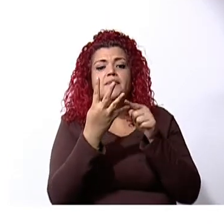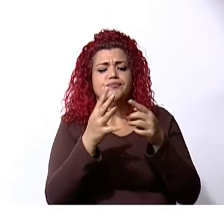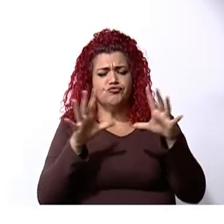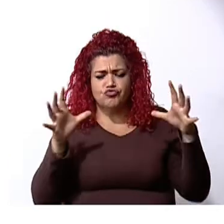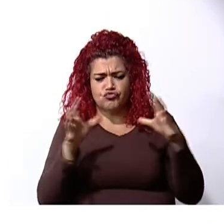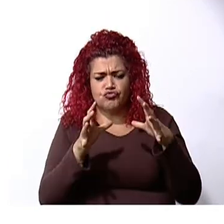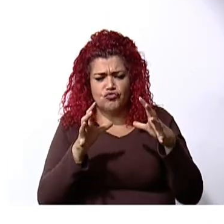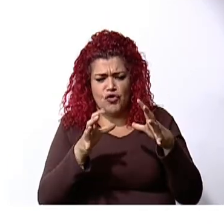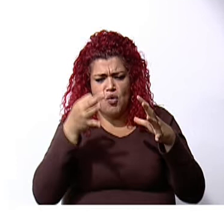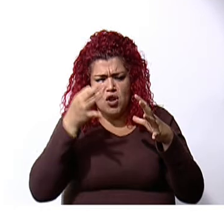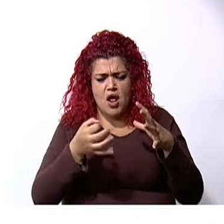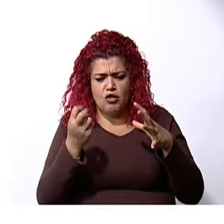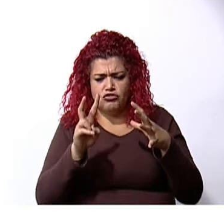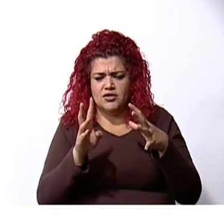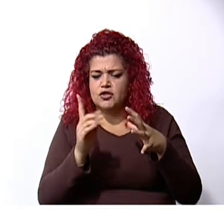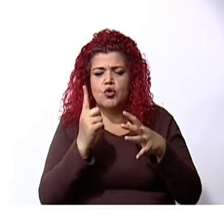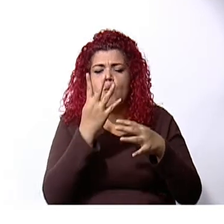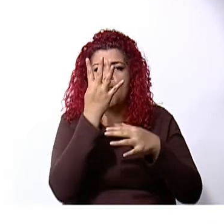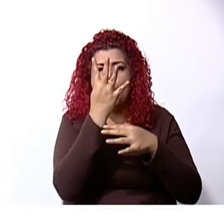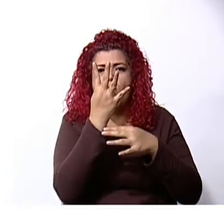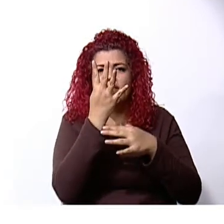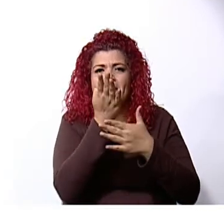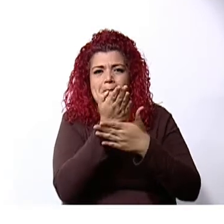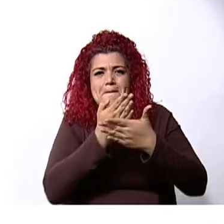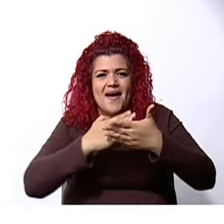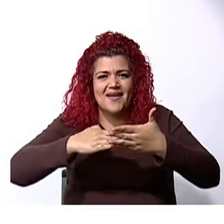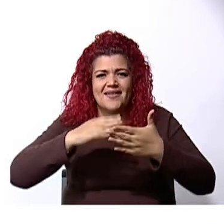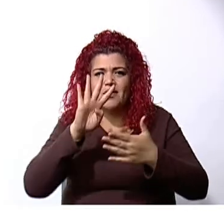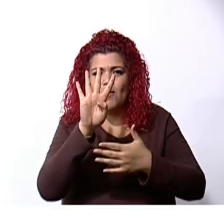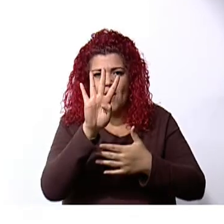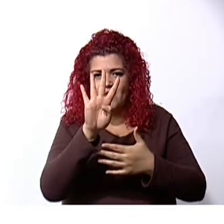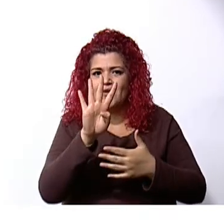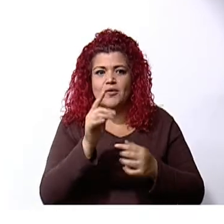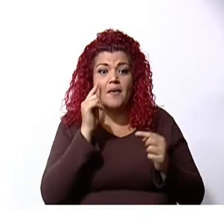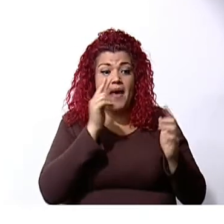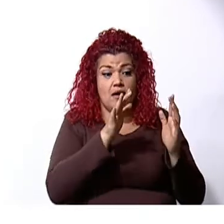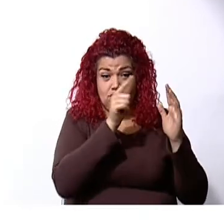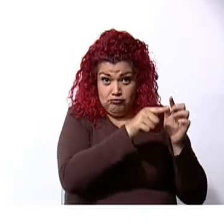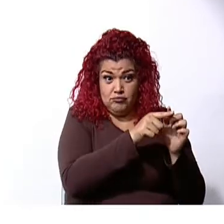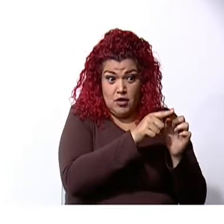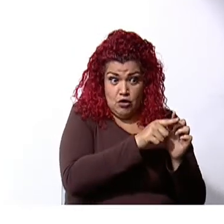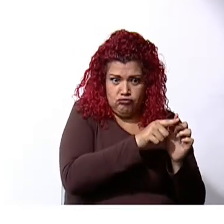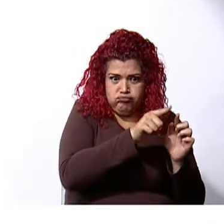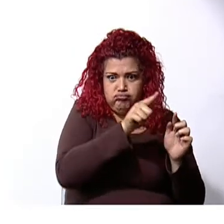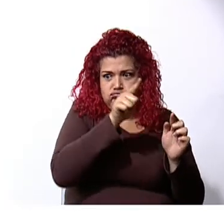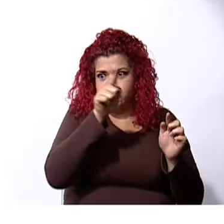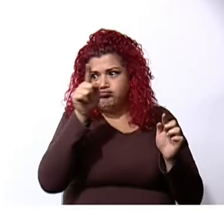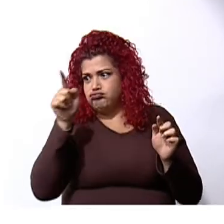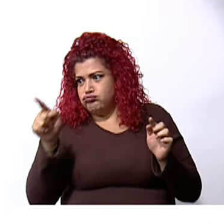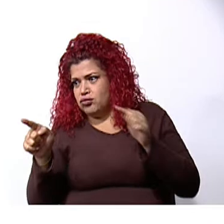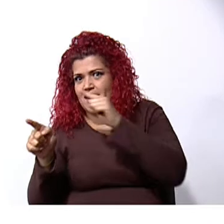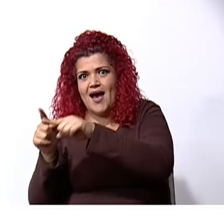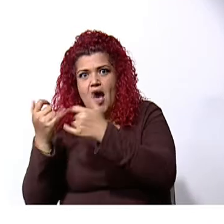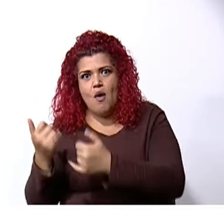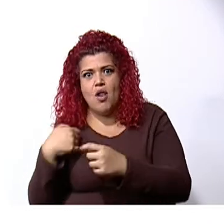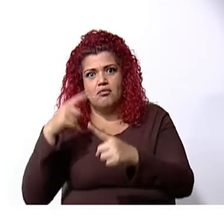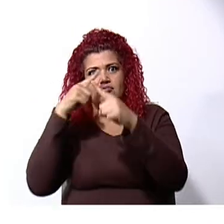receta original. Ahora, en cambio, vámonos para el otro lado. Si